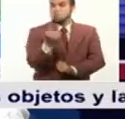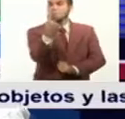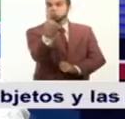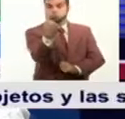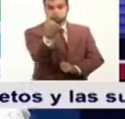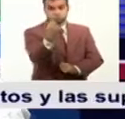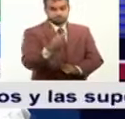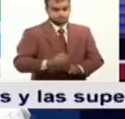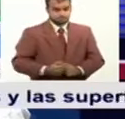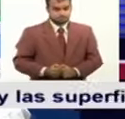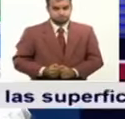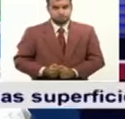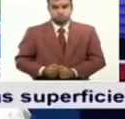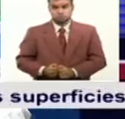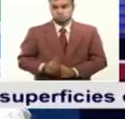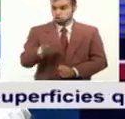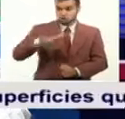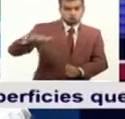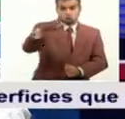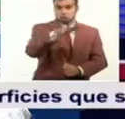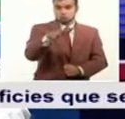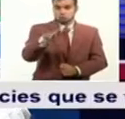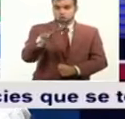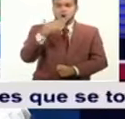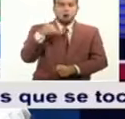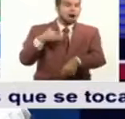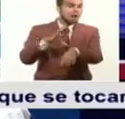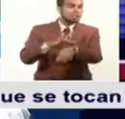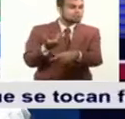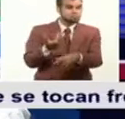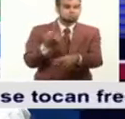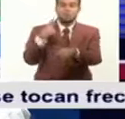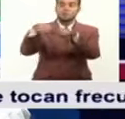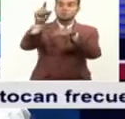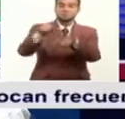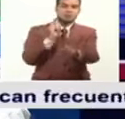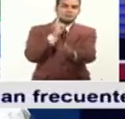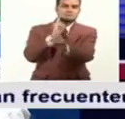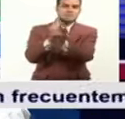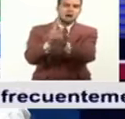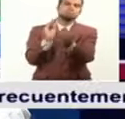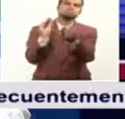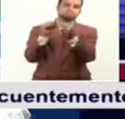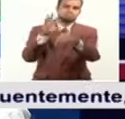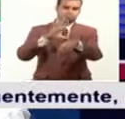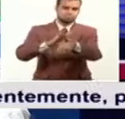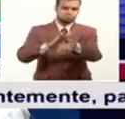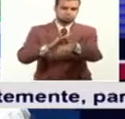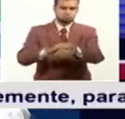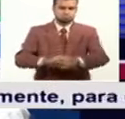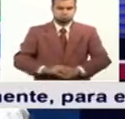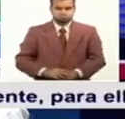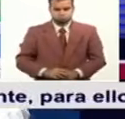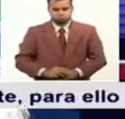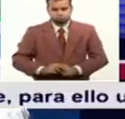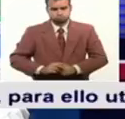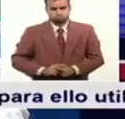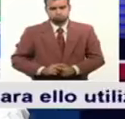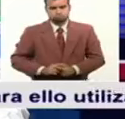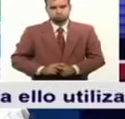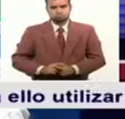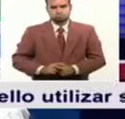casos confirmados, promediando 10,4 por cada menor de un año. Y en las